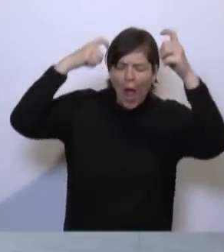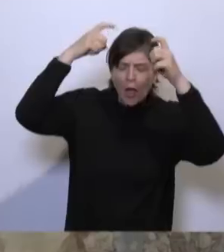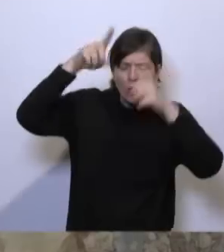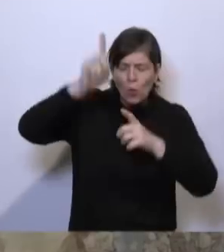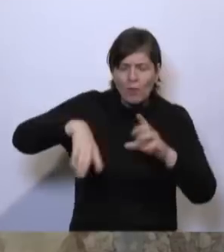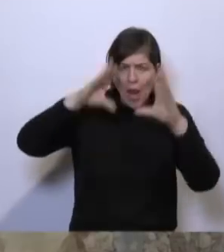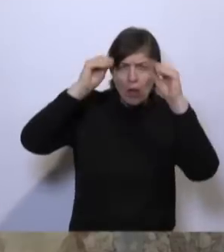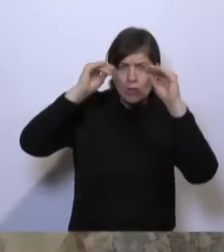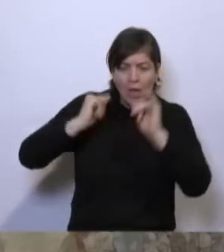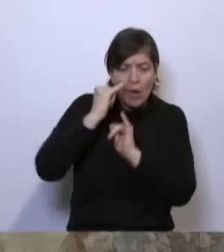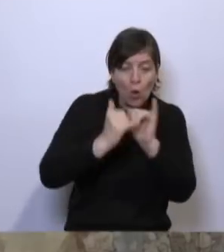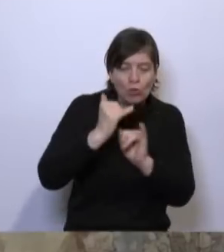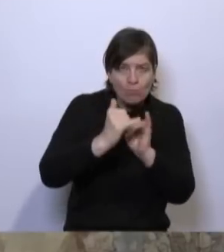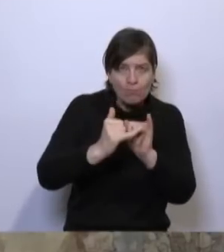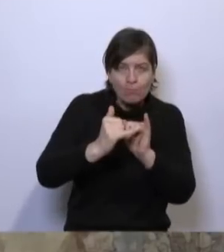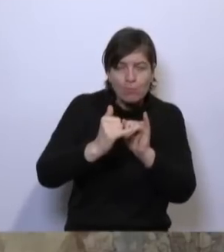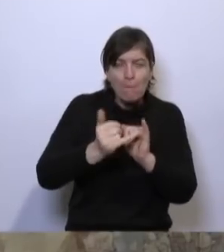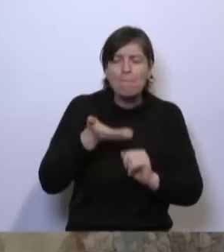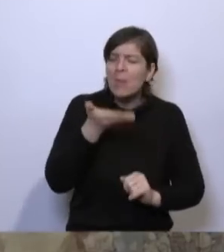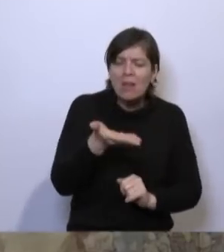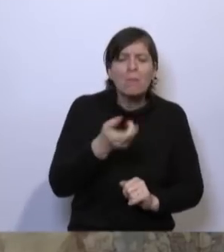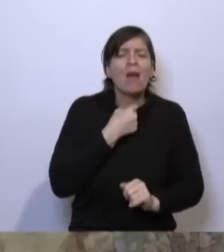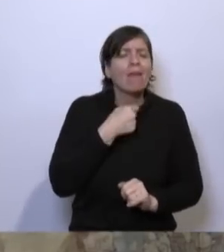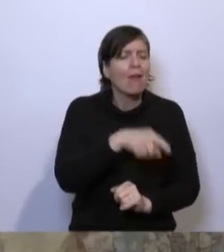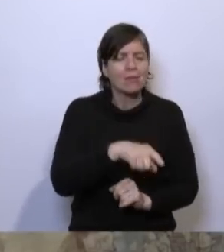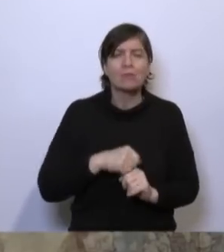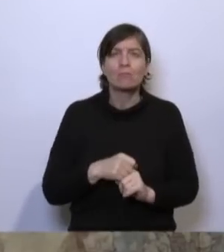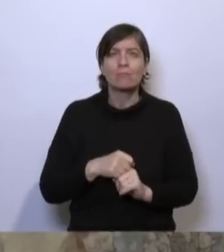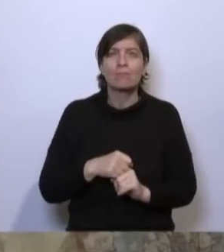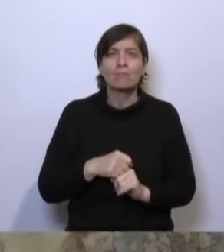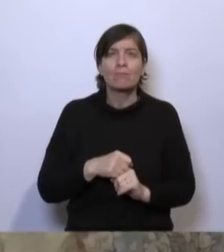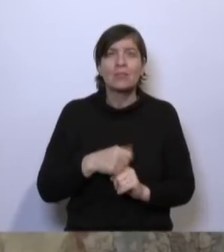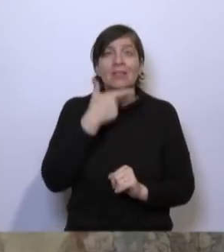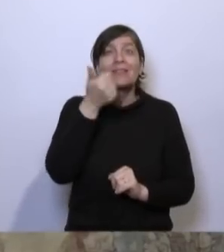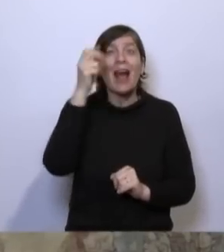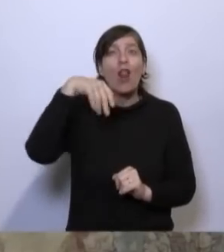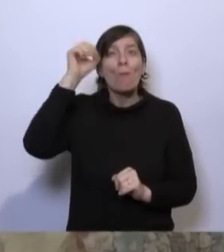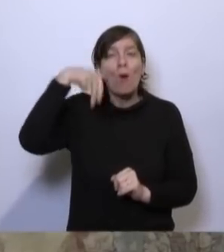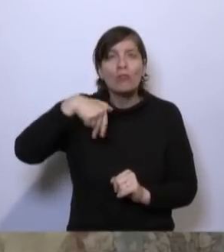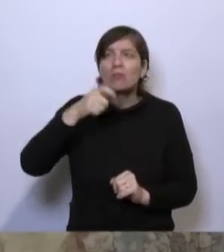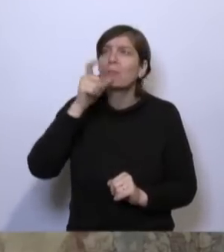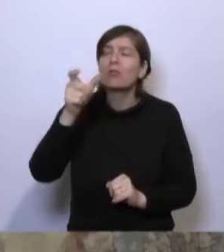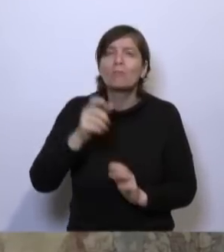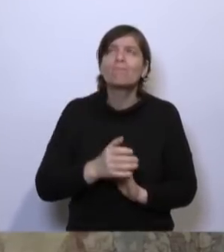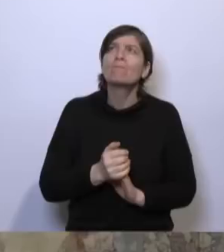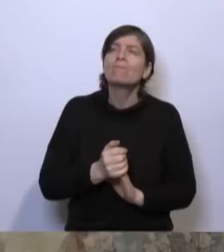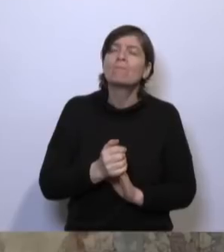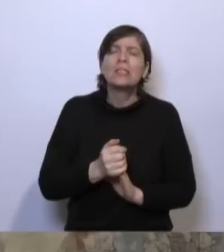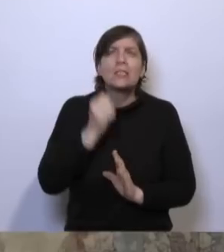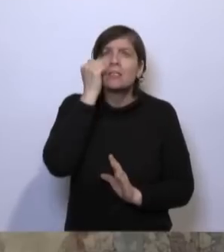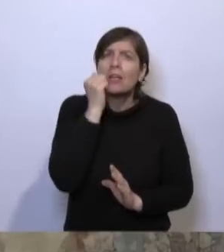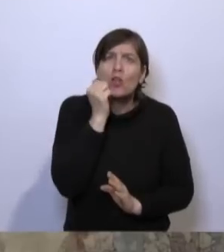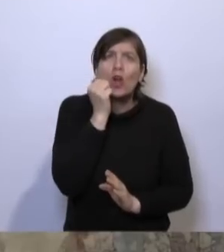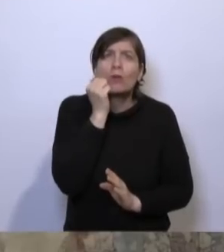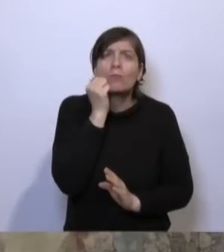noche y le dijo: pídeme lo que quieras. Salomón respondió: